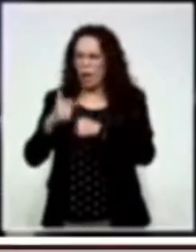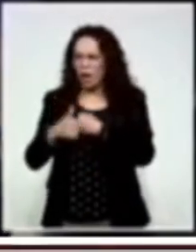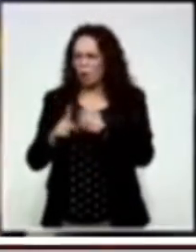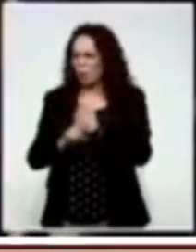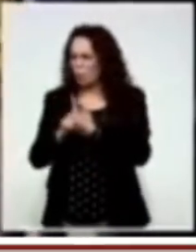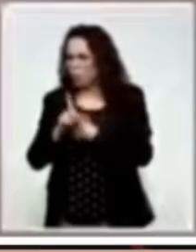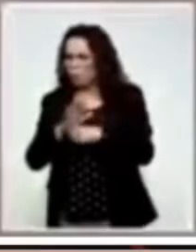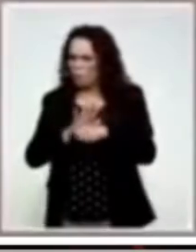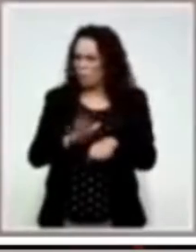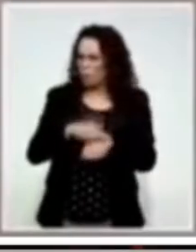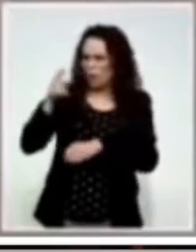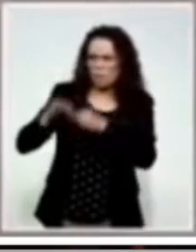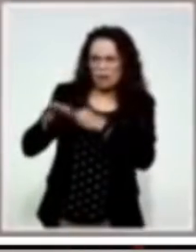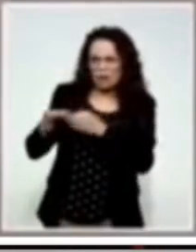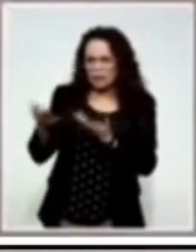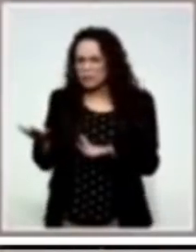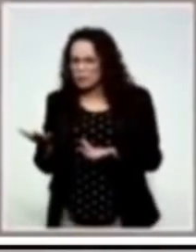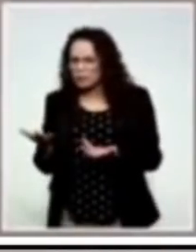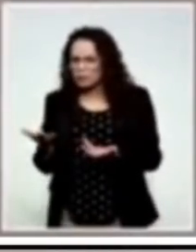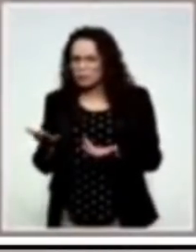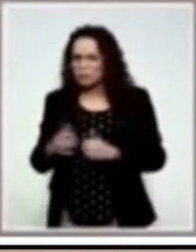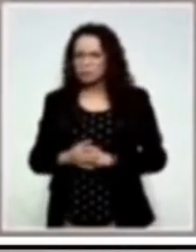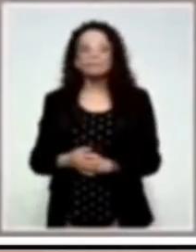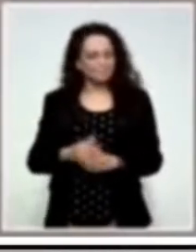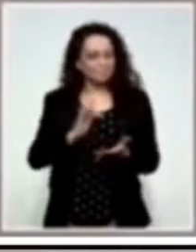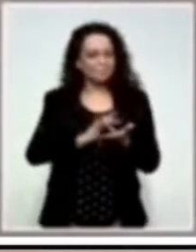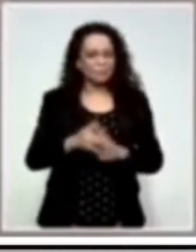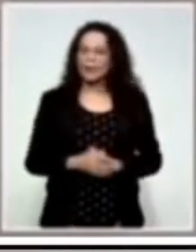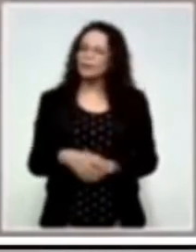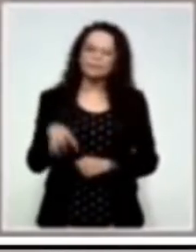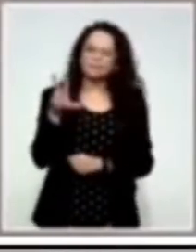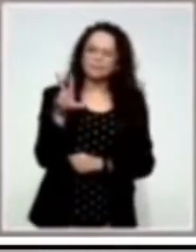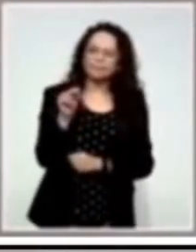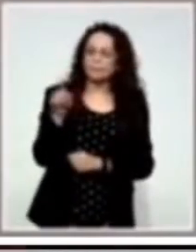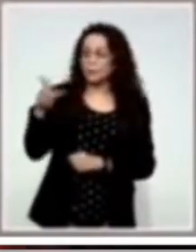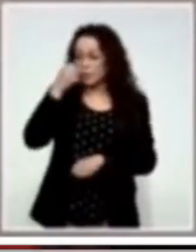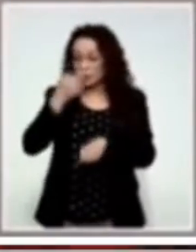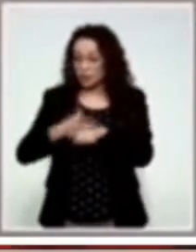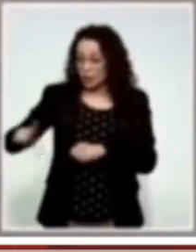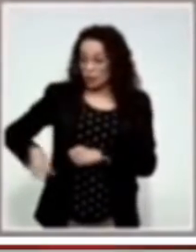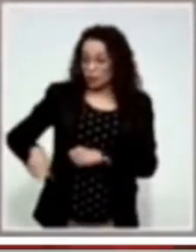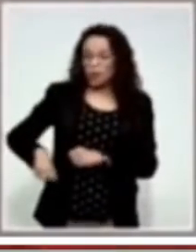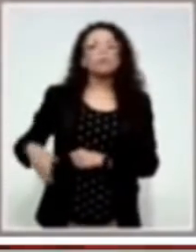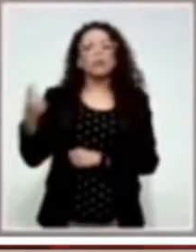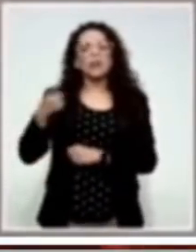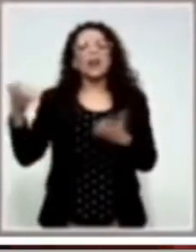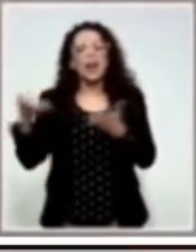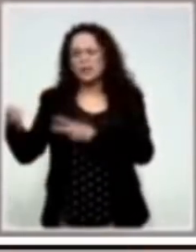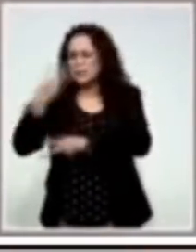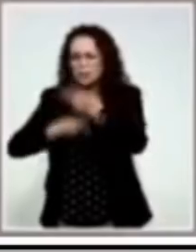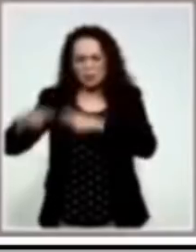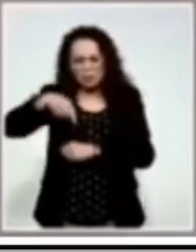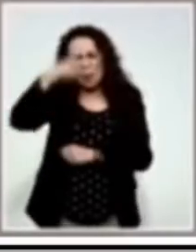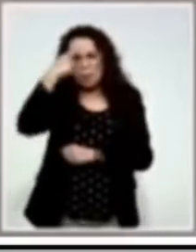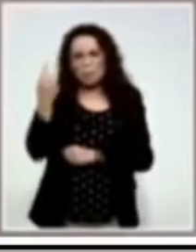favor. Gracias. No hubo ninguna presión. El secretario de Gobernación vino representando al gobierno para defender